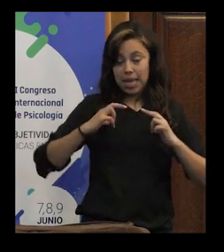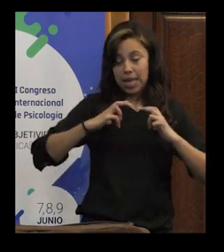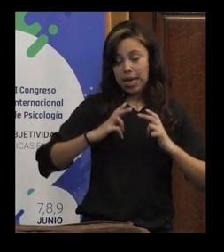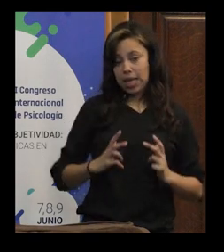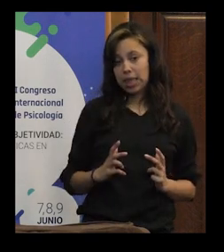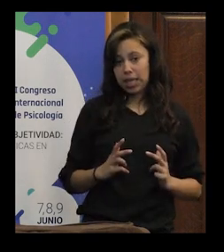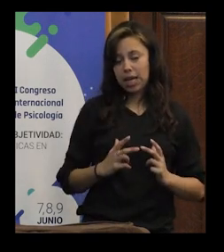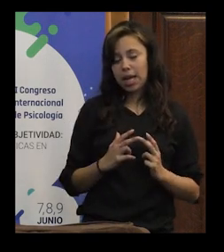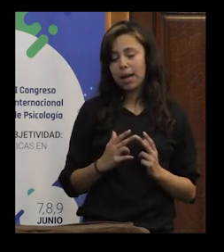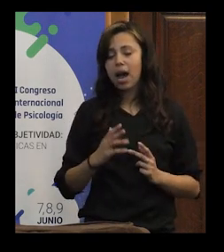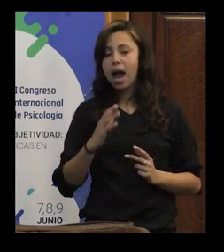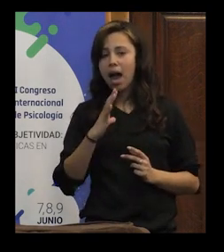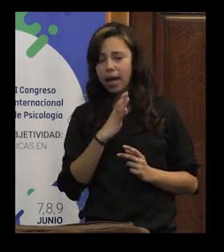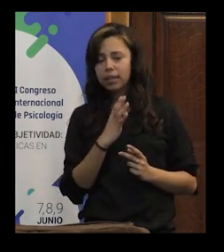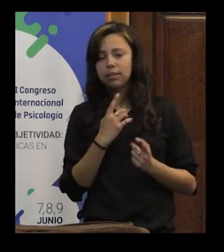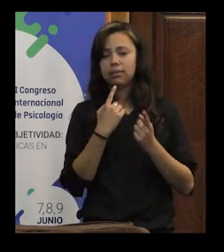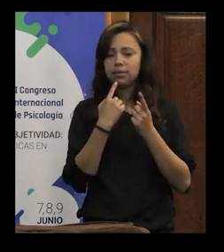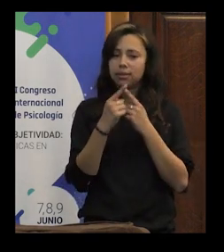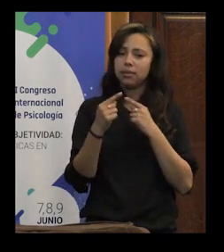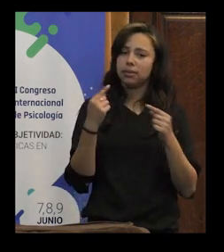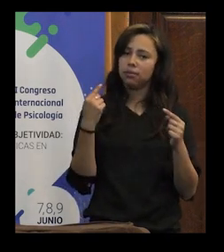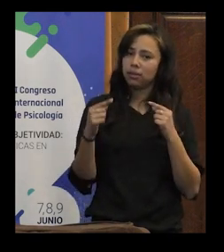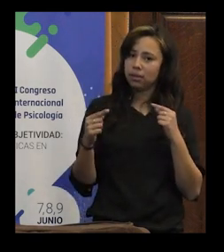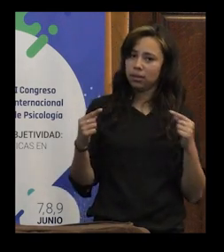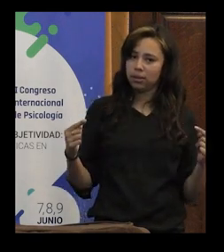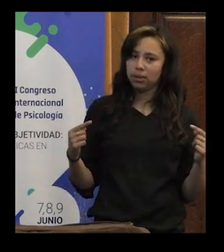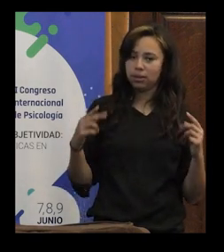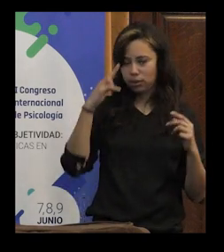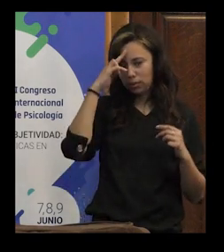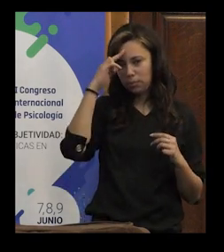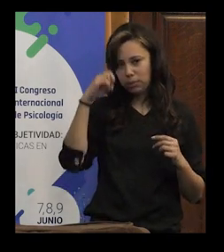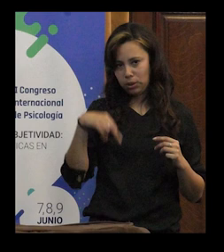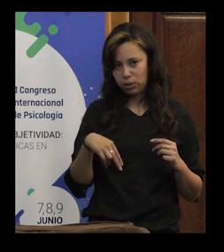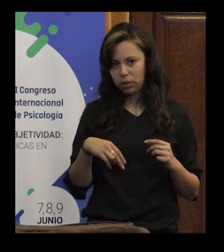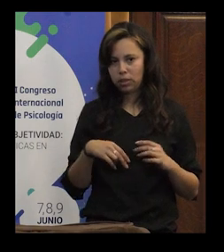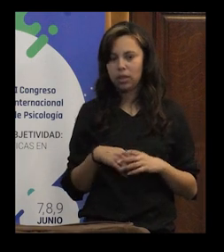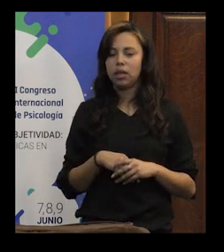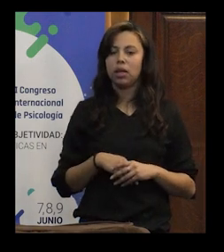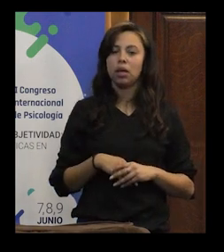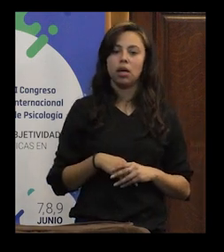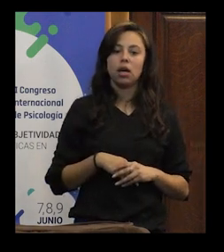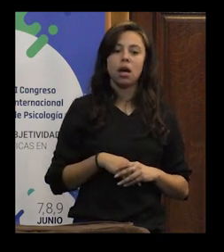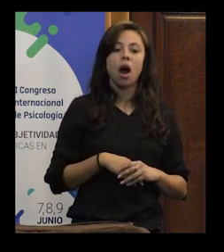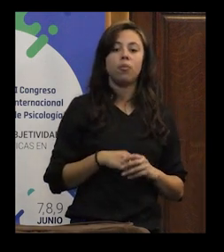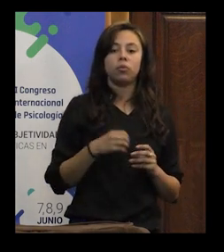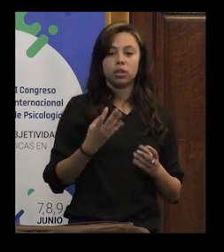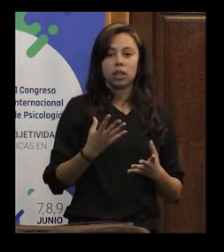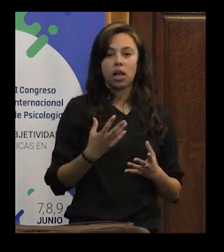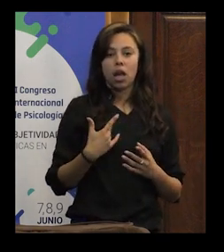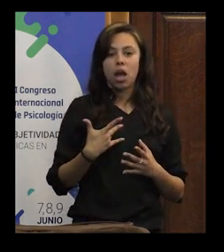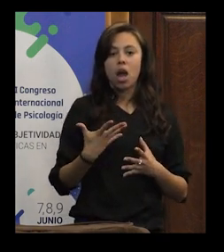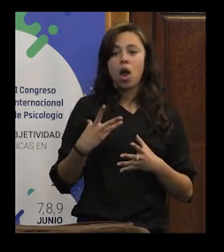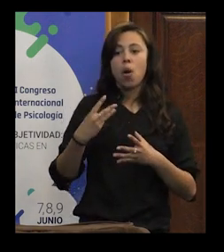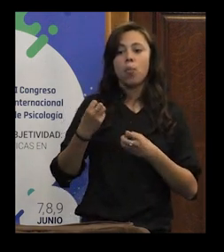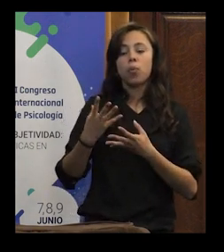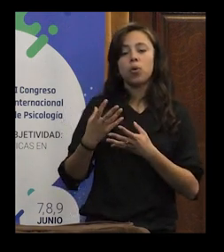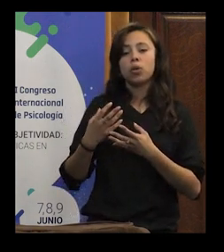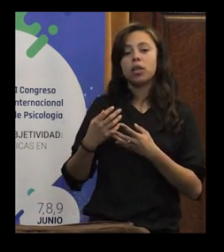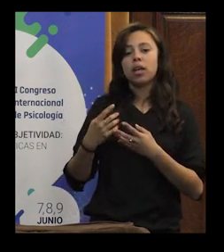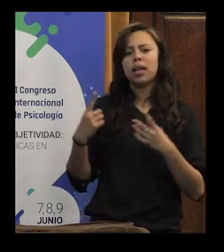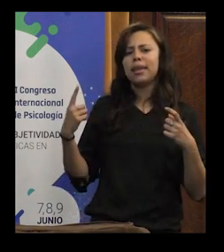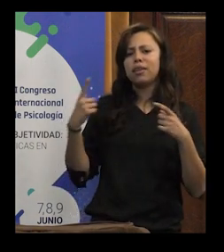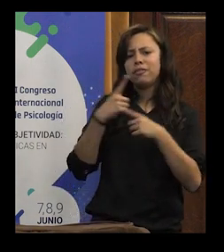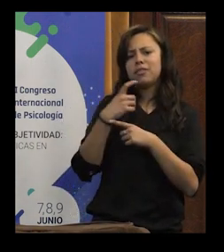las aplicaciones genéticas a los seres humanos, como las posibles consecuencias de